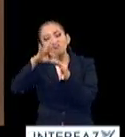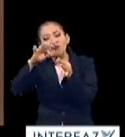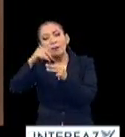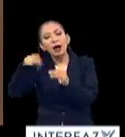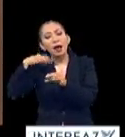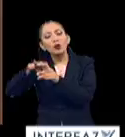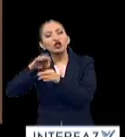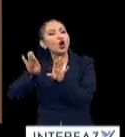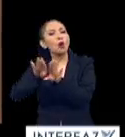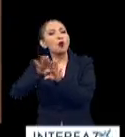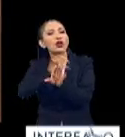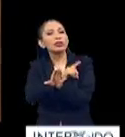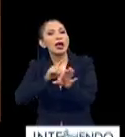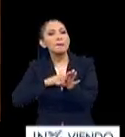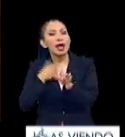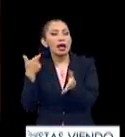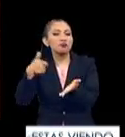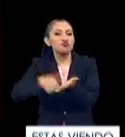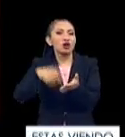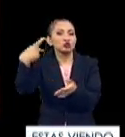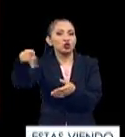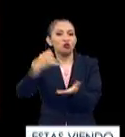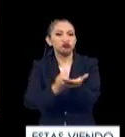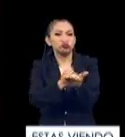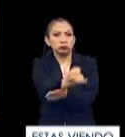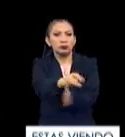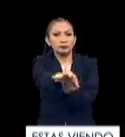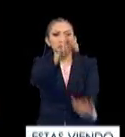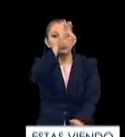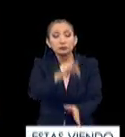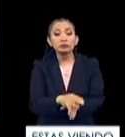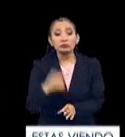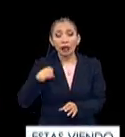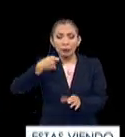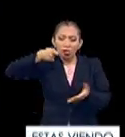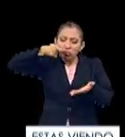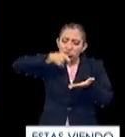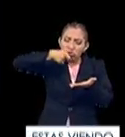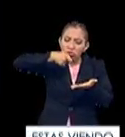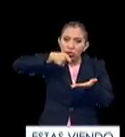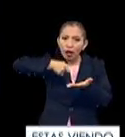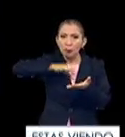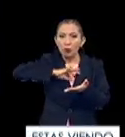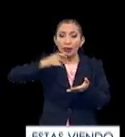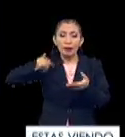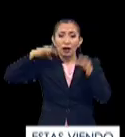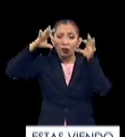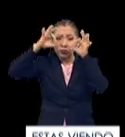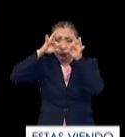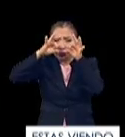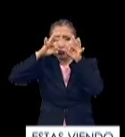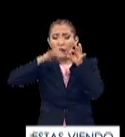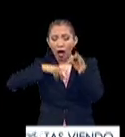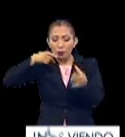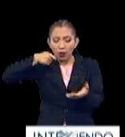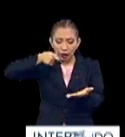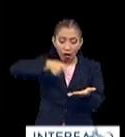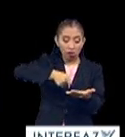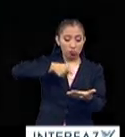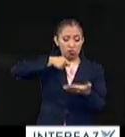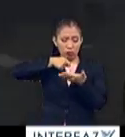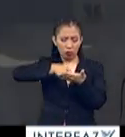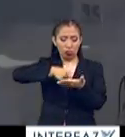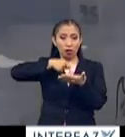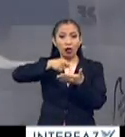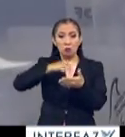que sepan cómo se tiene que emitir un voto. Y si una lupa también Fresne, para poder las personas débiles visuales tener también esta proximidad